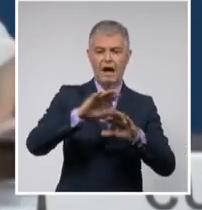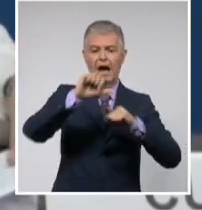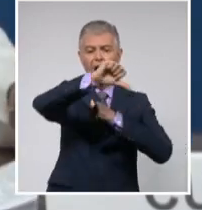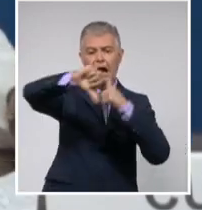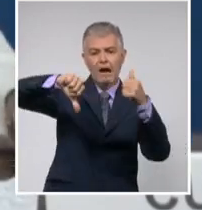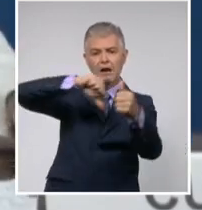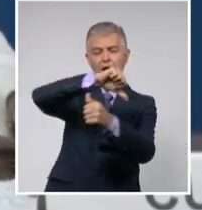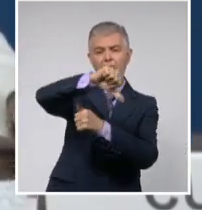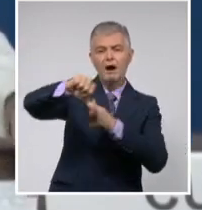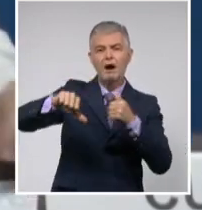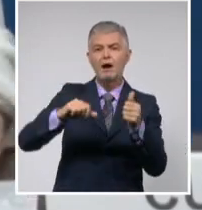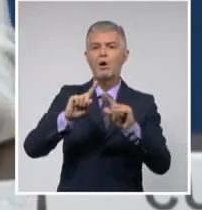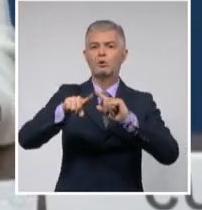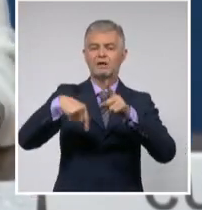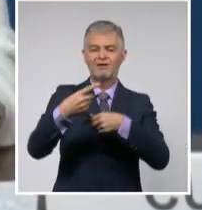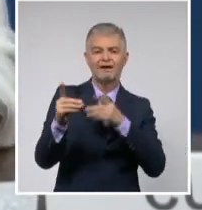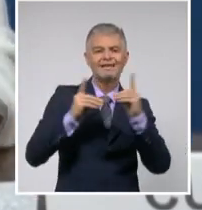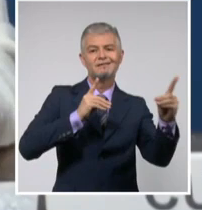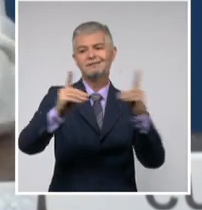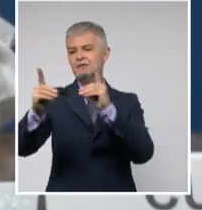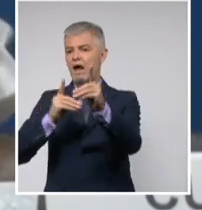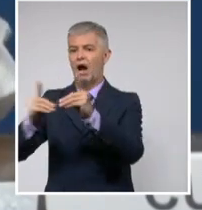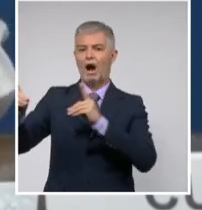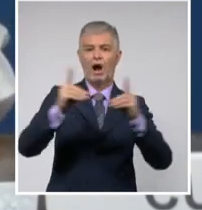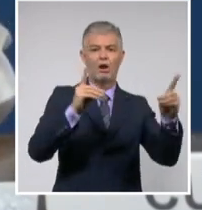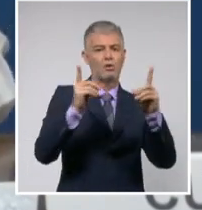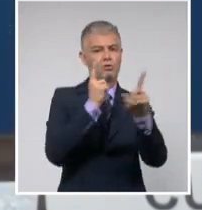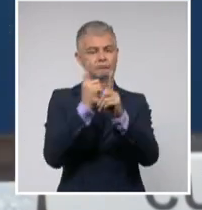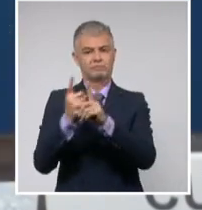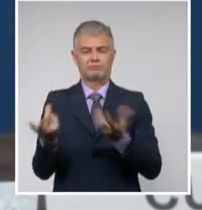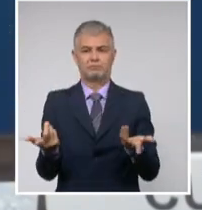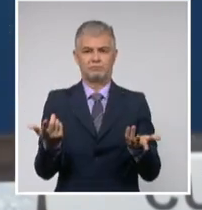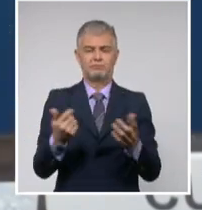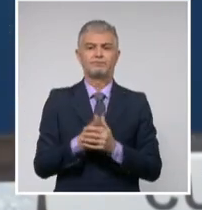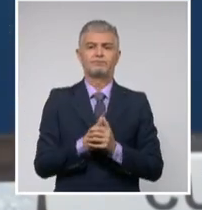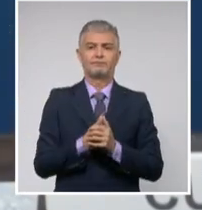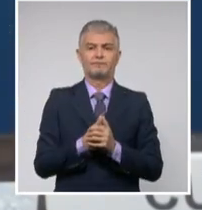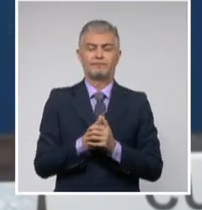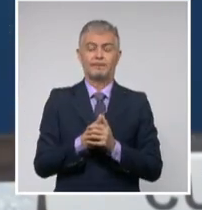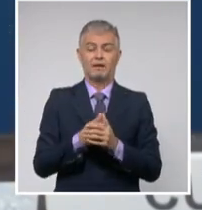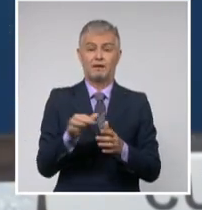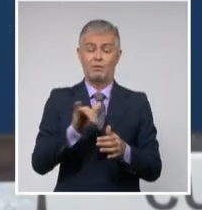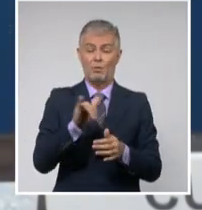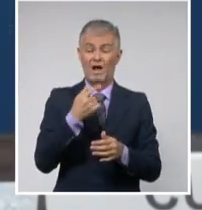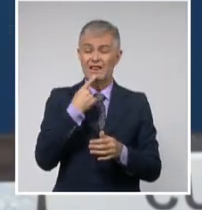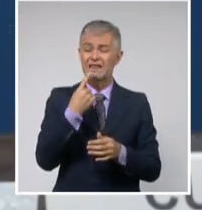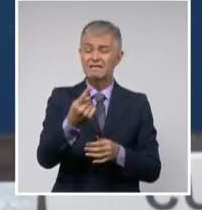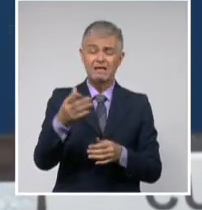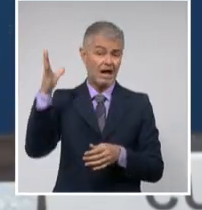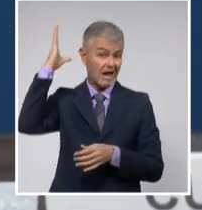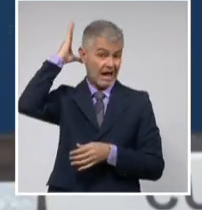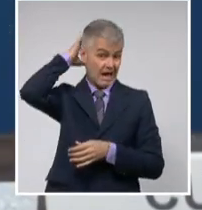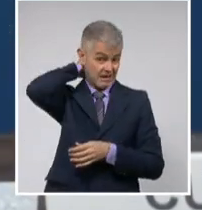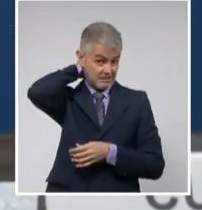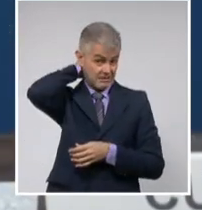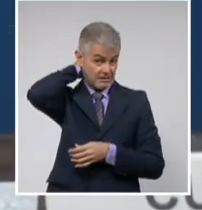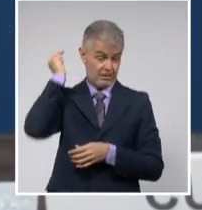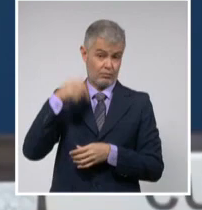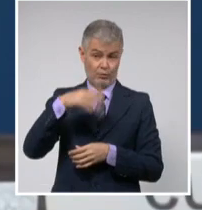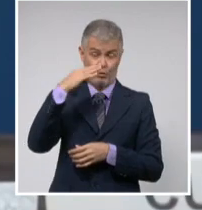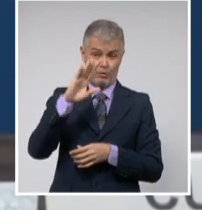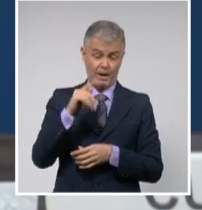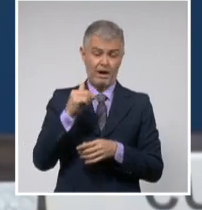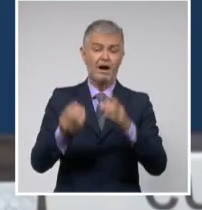al más alto nivel posible. Como expresó el general de ejército Raúl Castro Ruz en la